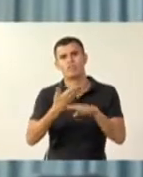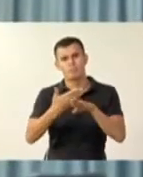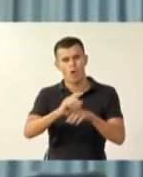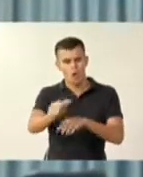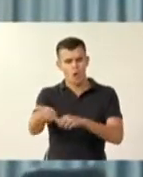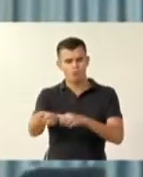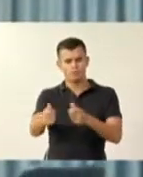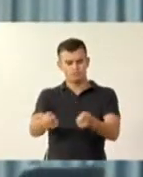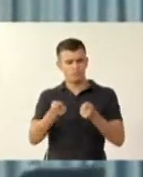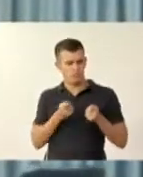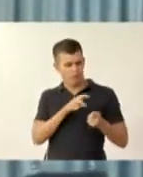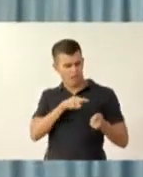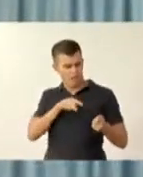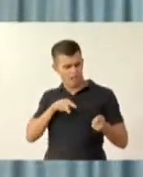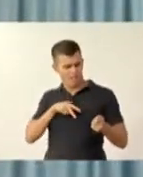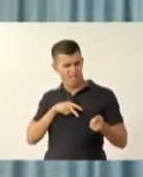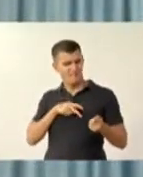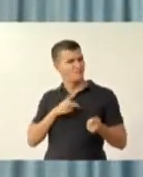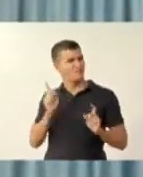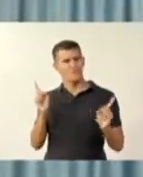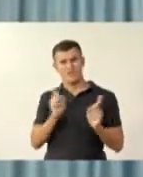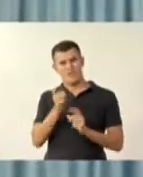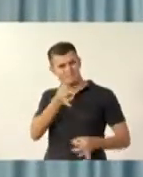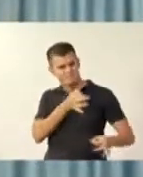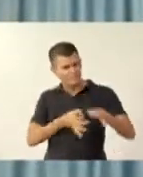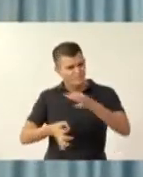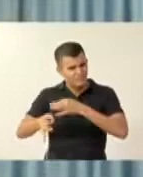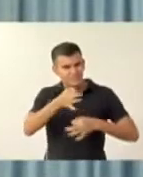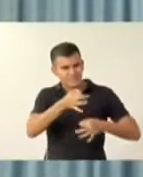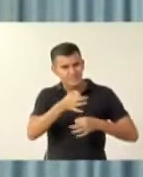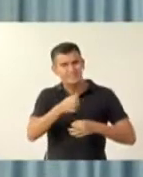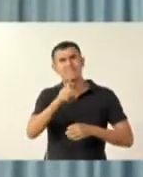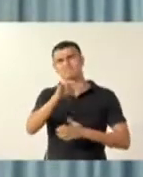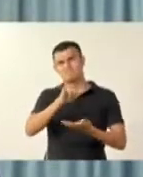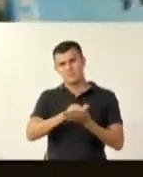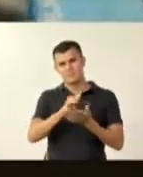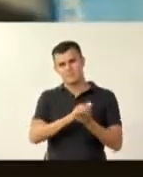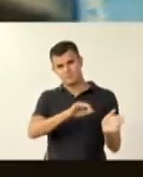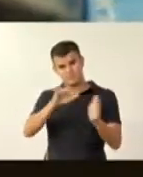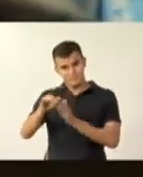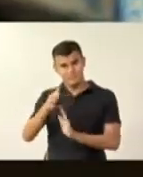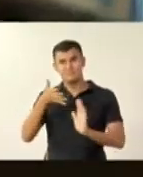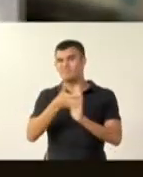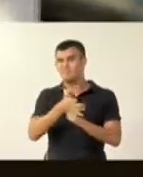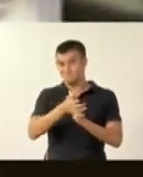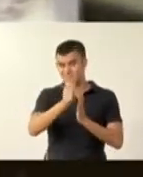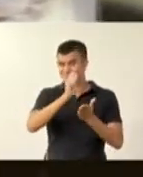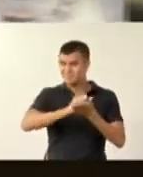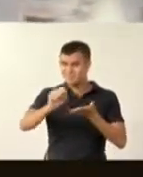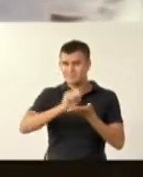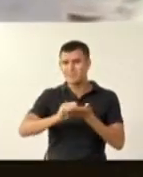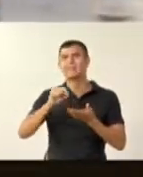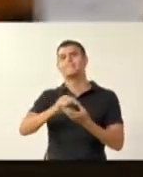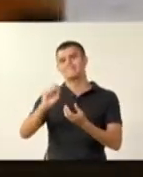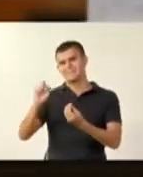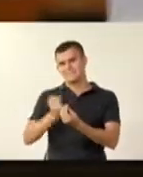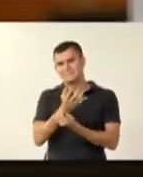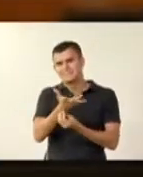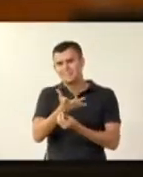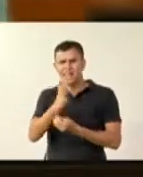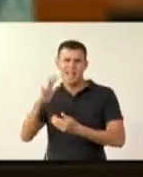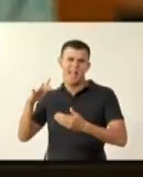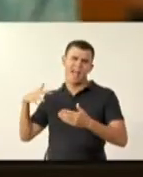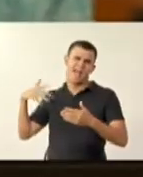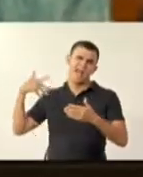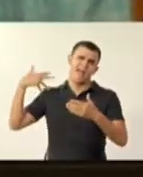función de multiplicar la lectura. Es más bien así como creo que ocurre. Escribir es un arte y como tal se ha mantenido a lo